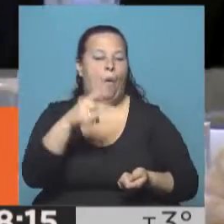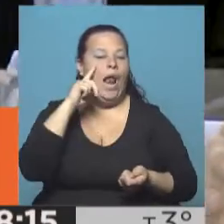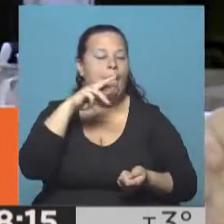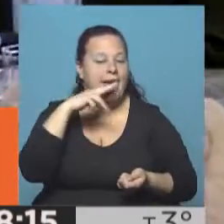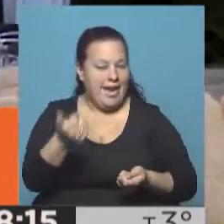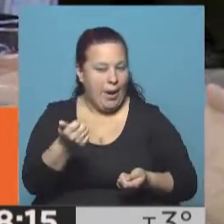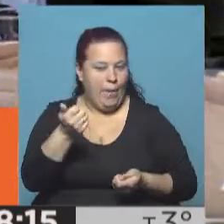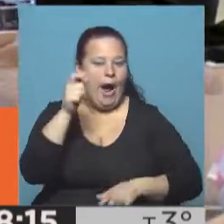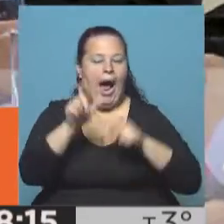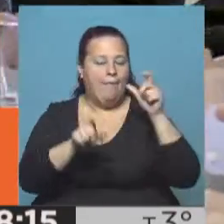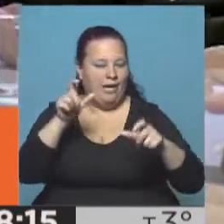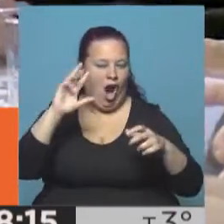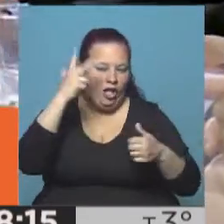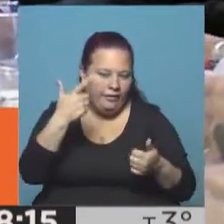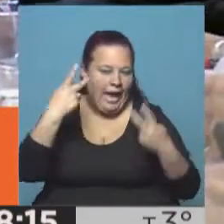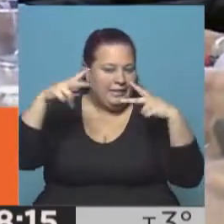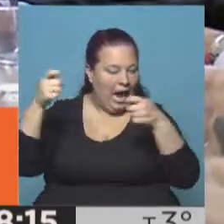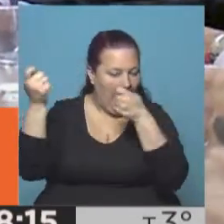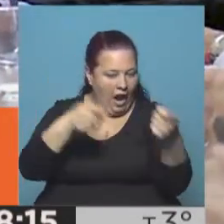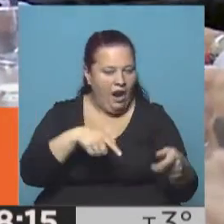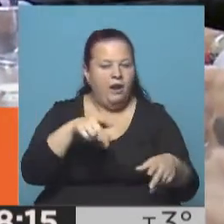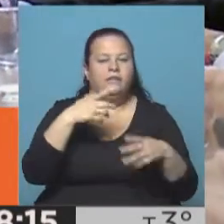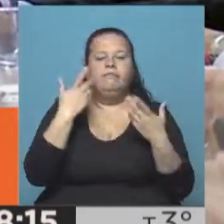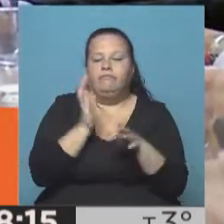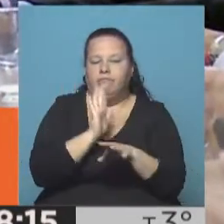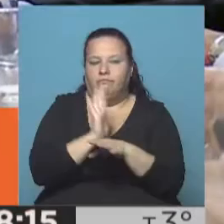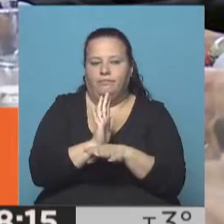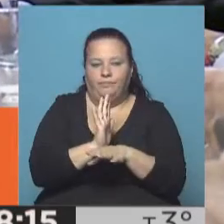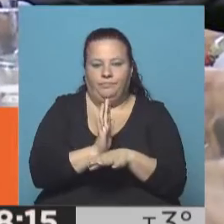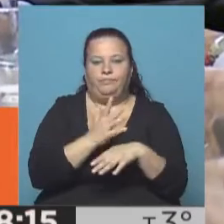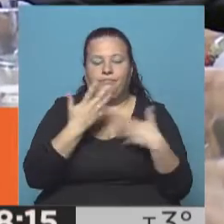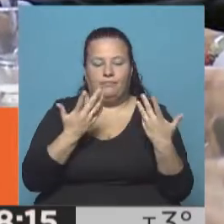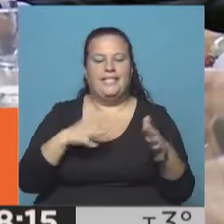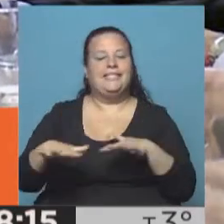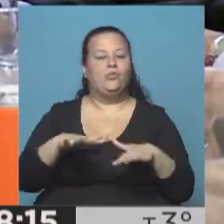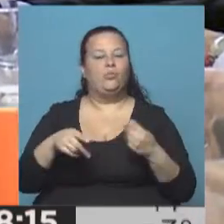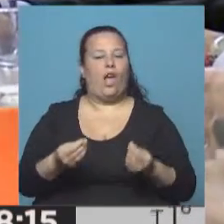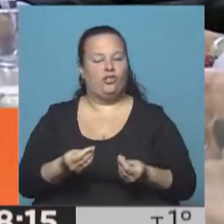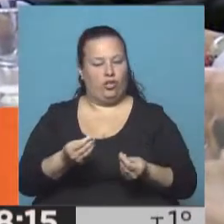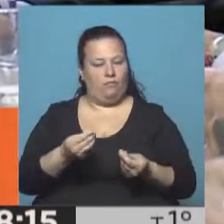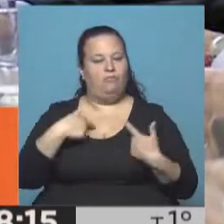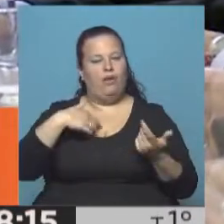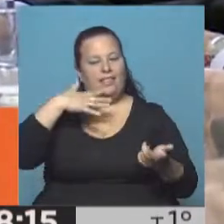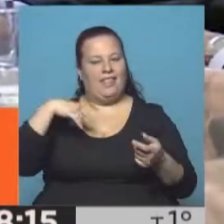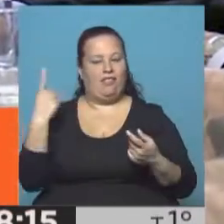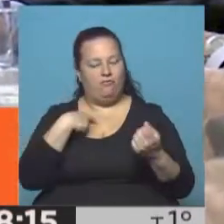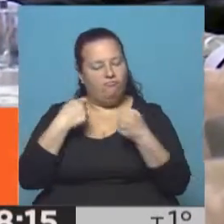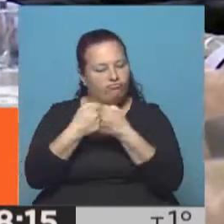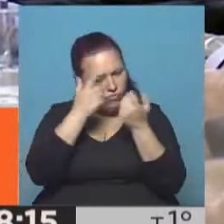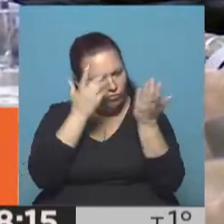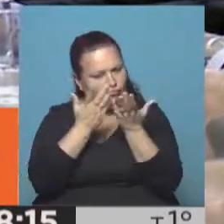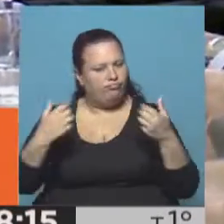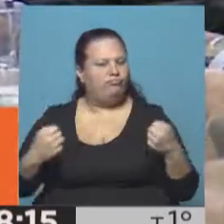IVA de hotelería a los extranjeros, nos coloca en situación, y por eso lo entendimos todos cuando lo